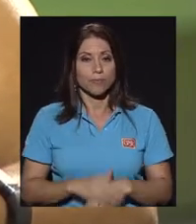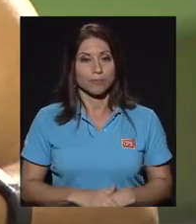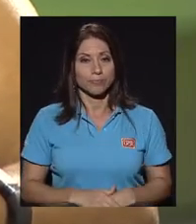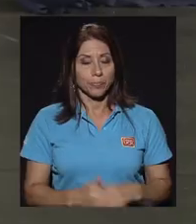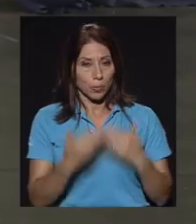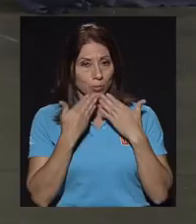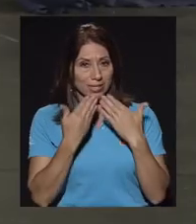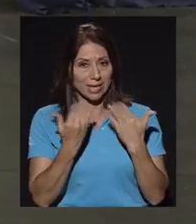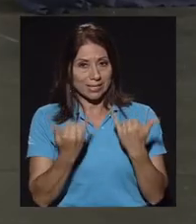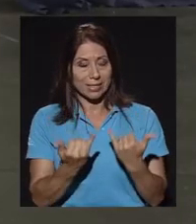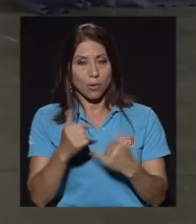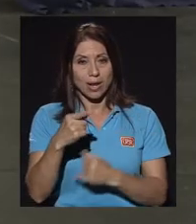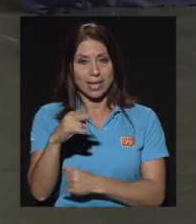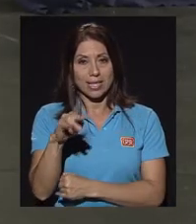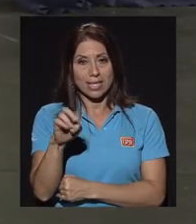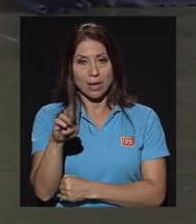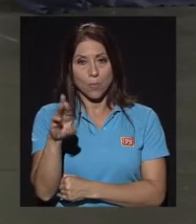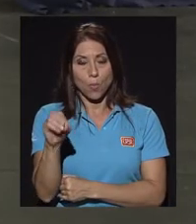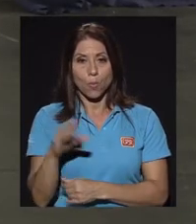gracias, don Guillermo.